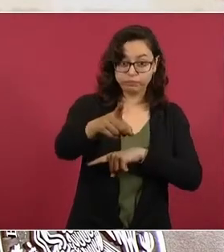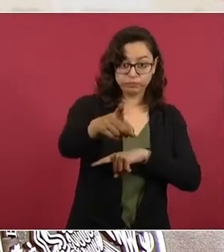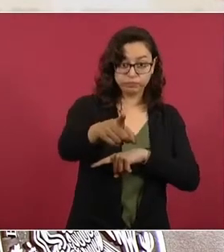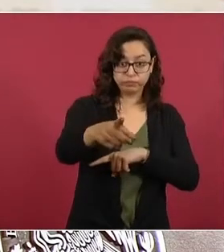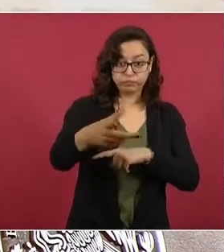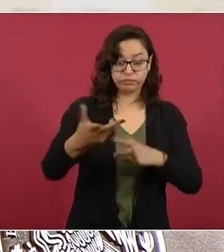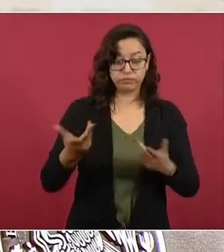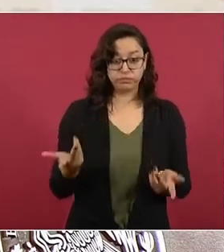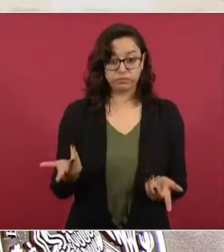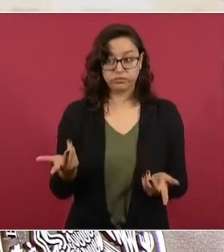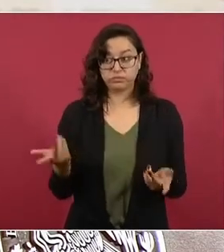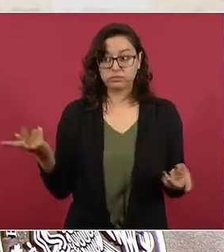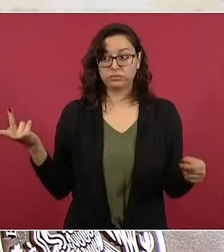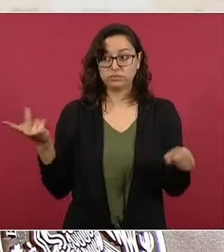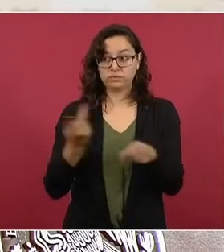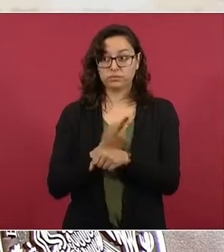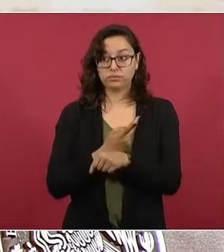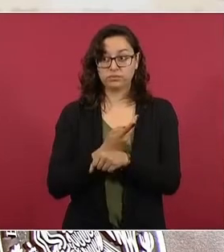Y ellos mismos